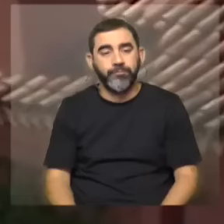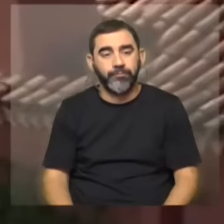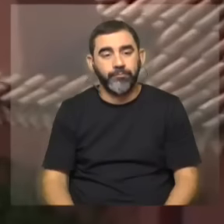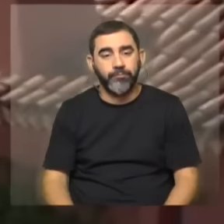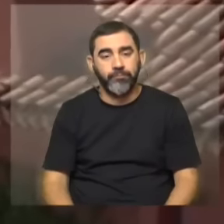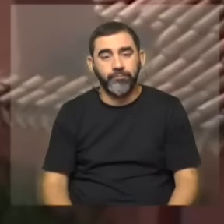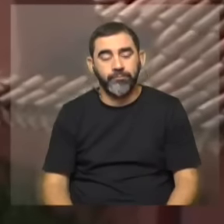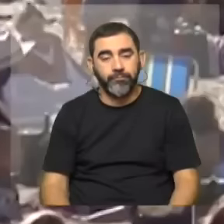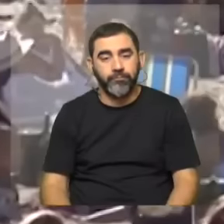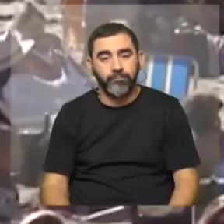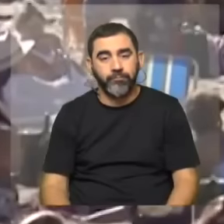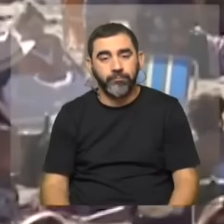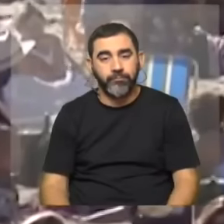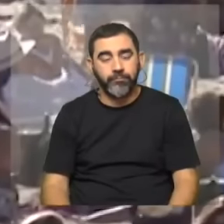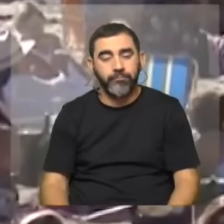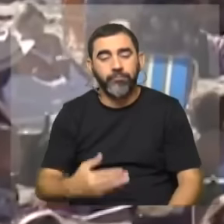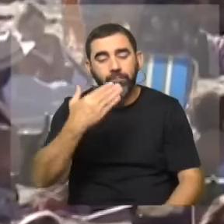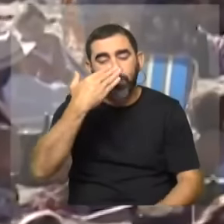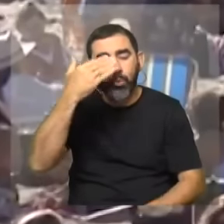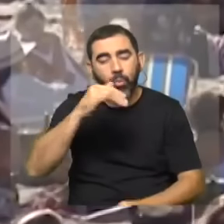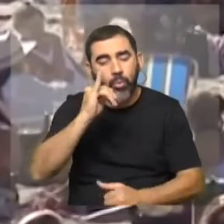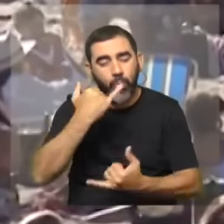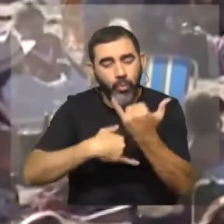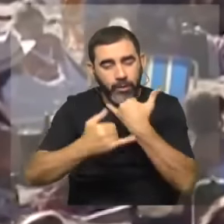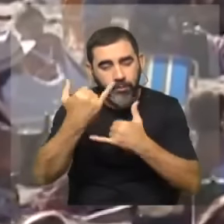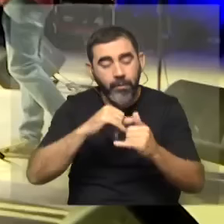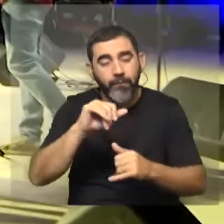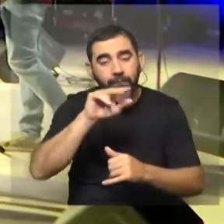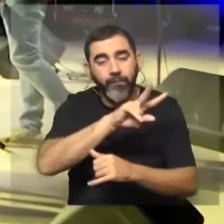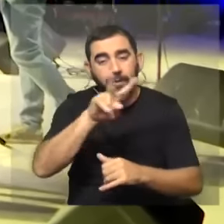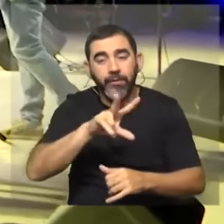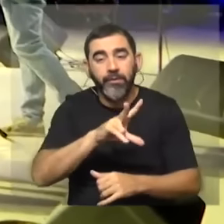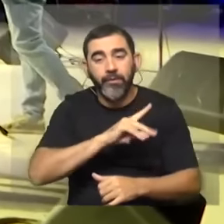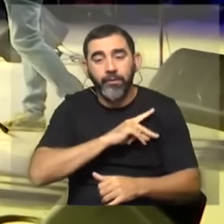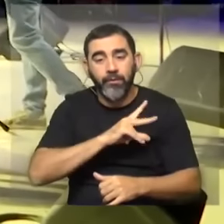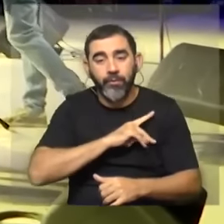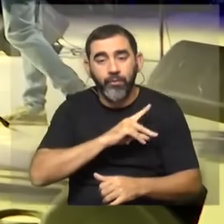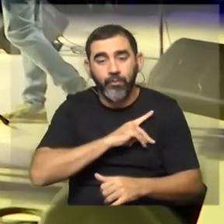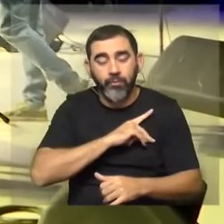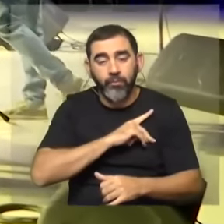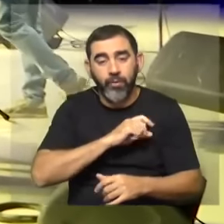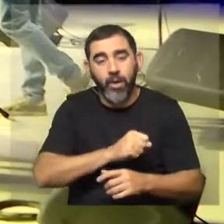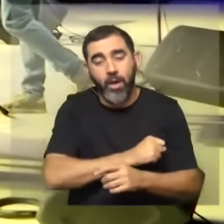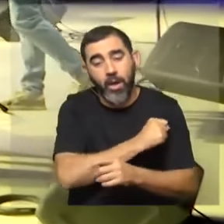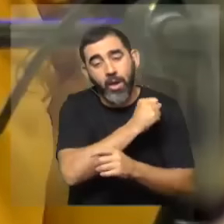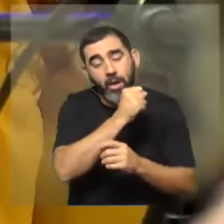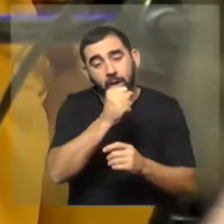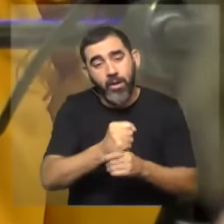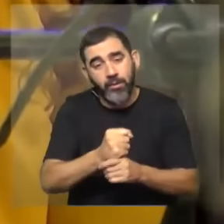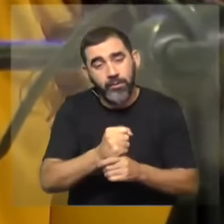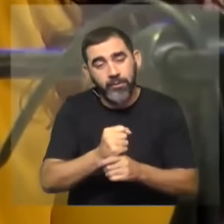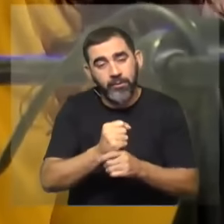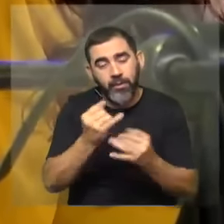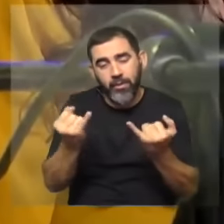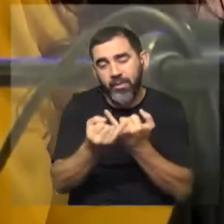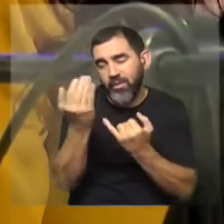este y el último dato que tengo desde el 22 de diciembre a hace un par de